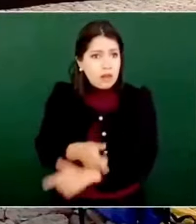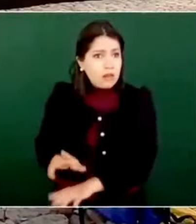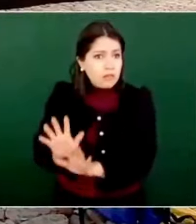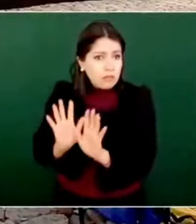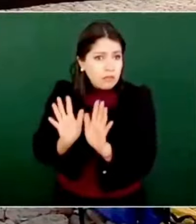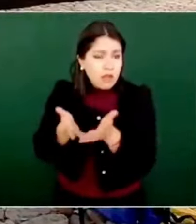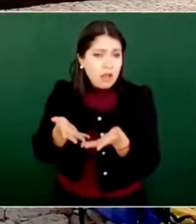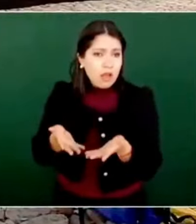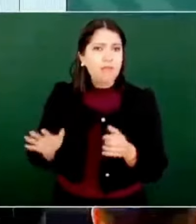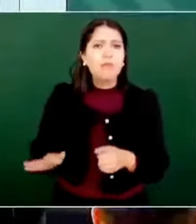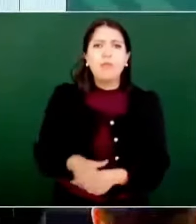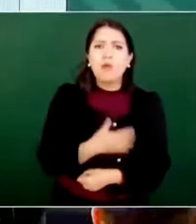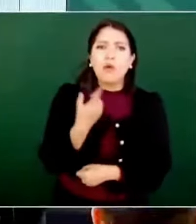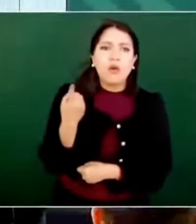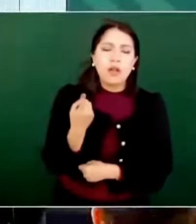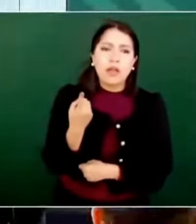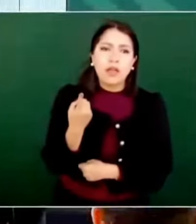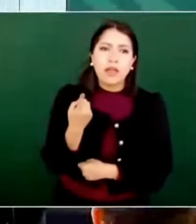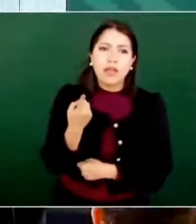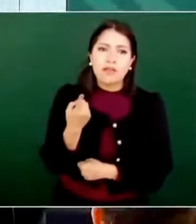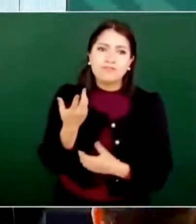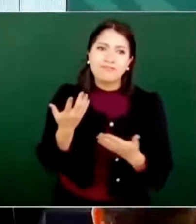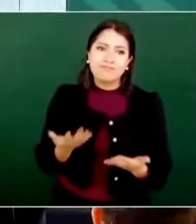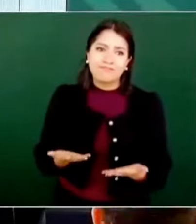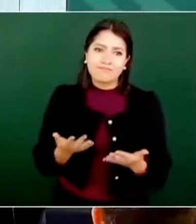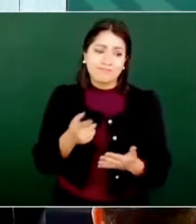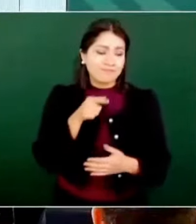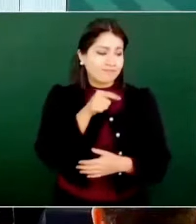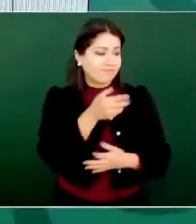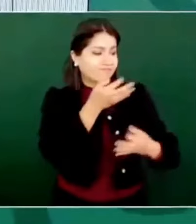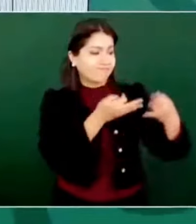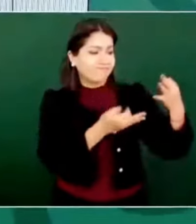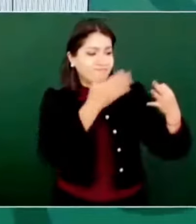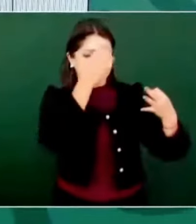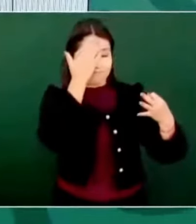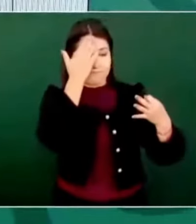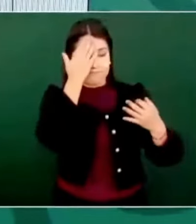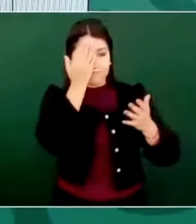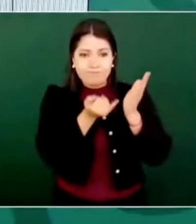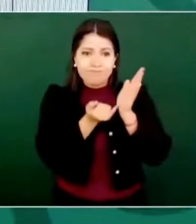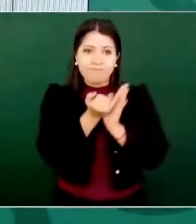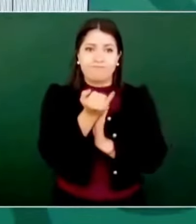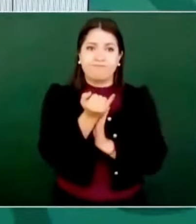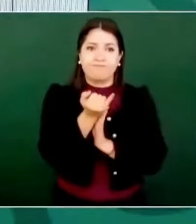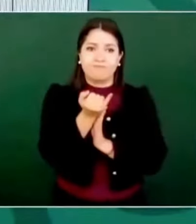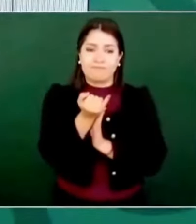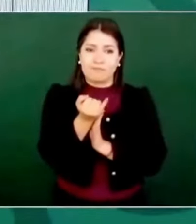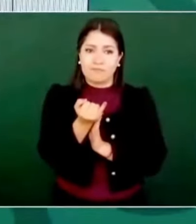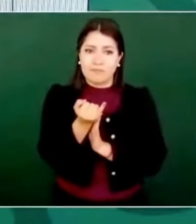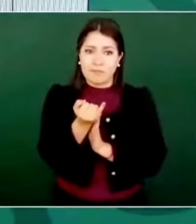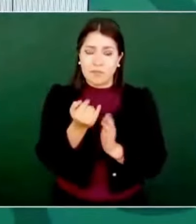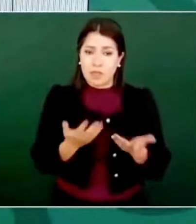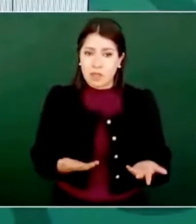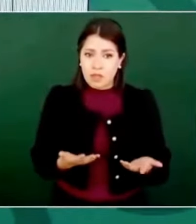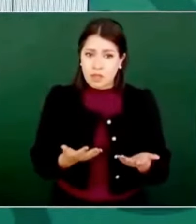por la decisión que tomó el poder judicial que también no fue un juez